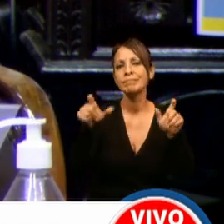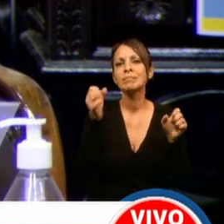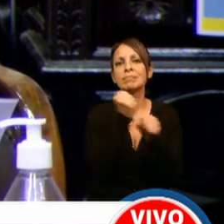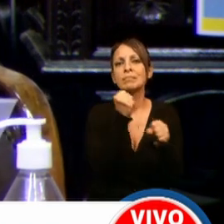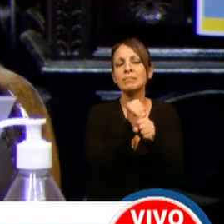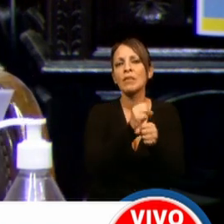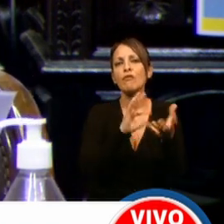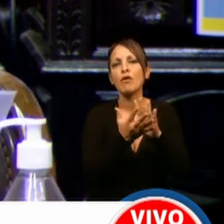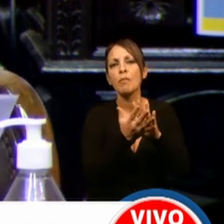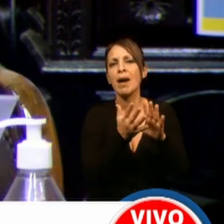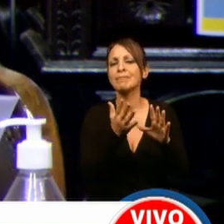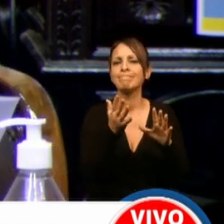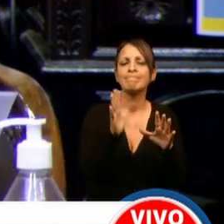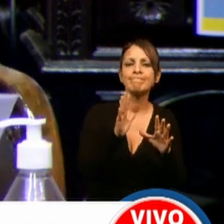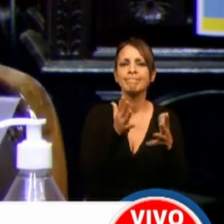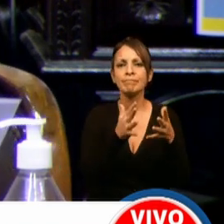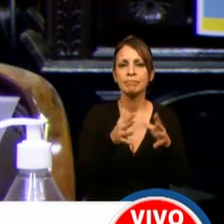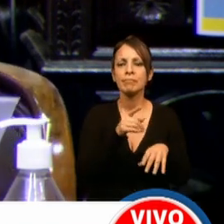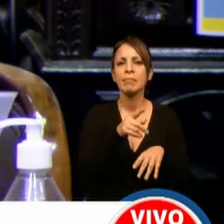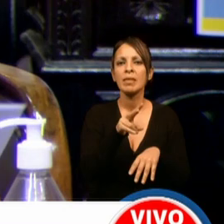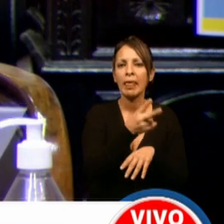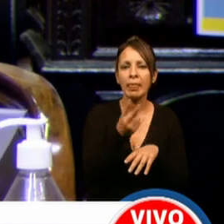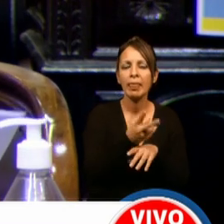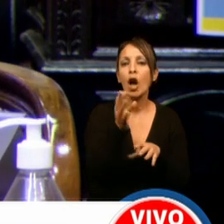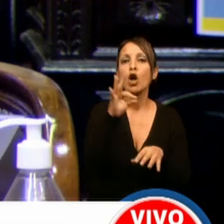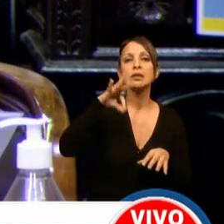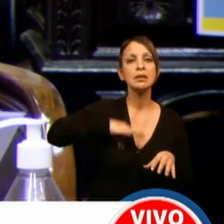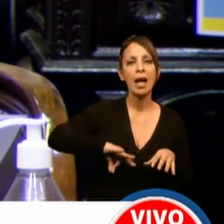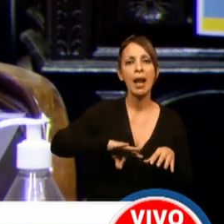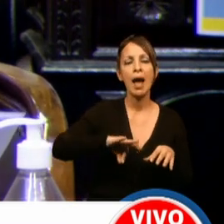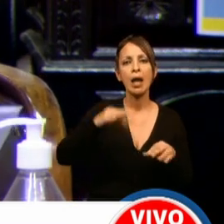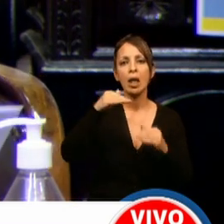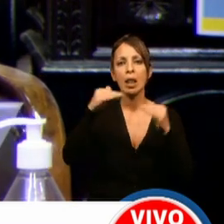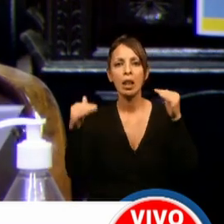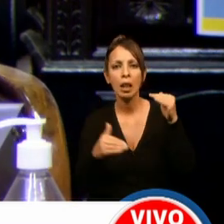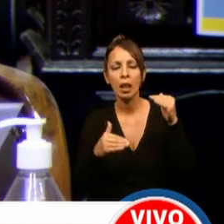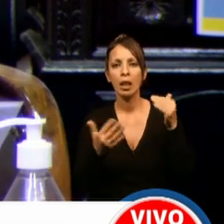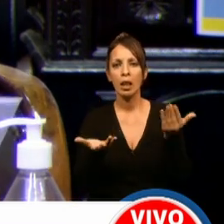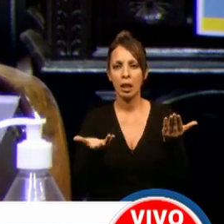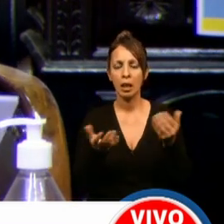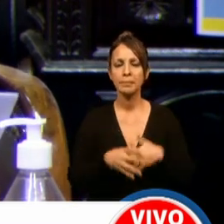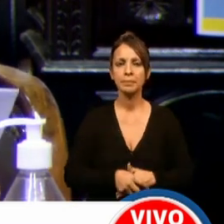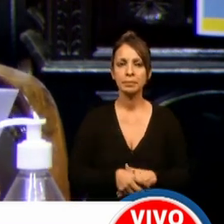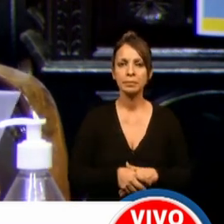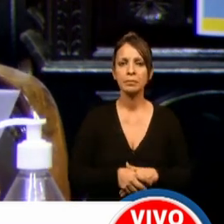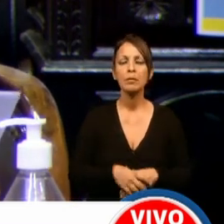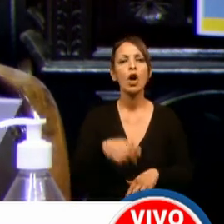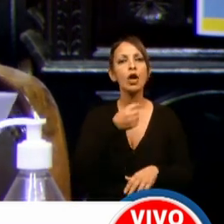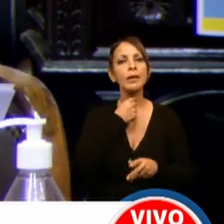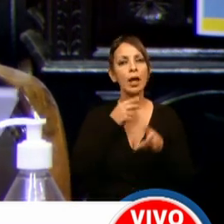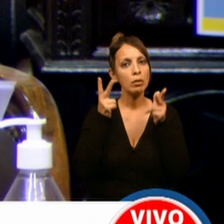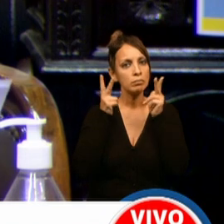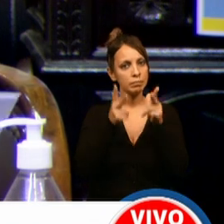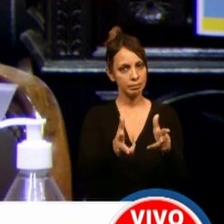y en muchos casos con salarios que se ubican por debajo de la línea de pobreza quiero enfatizar